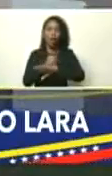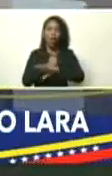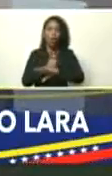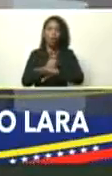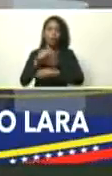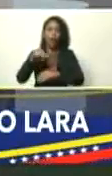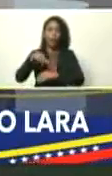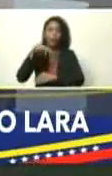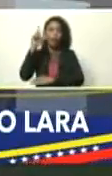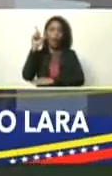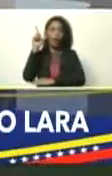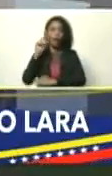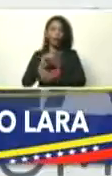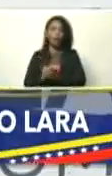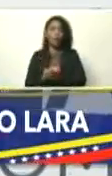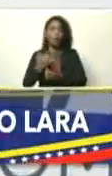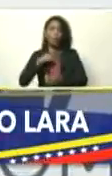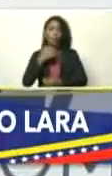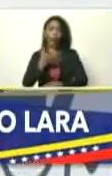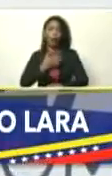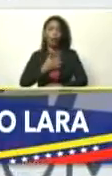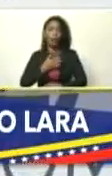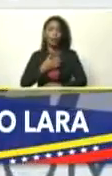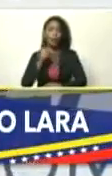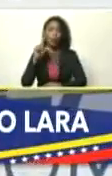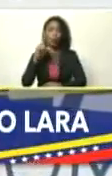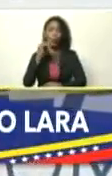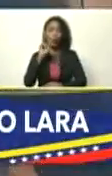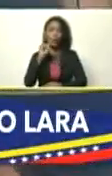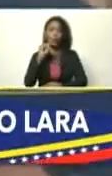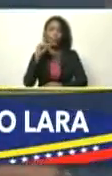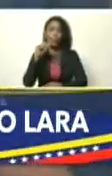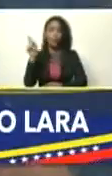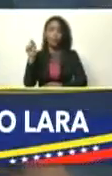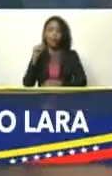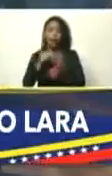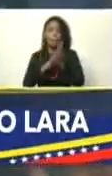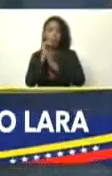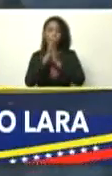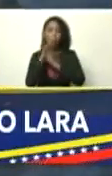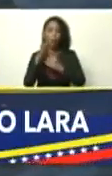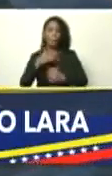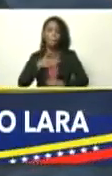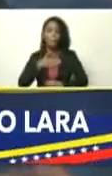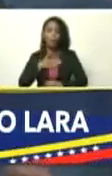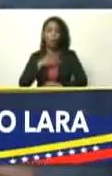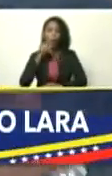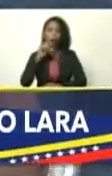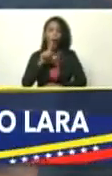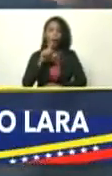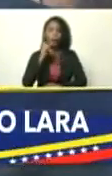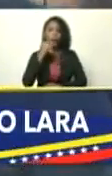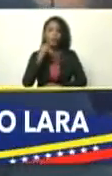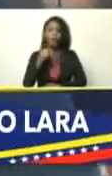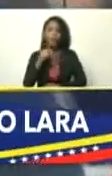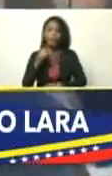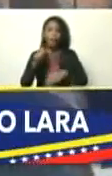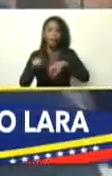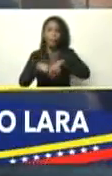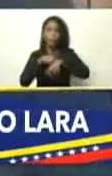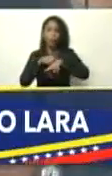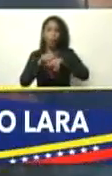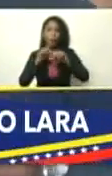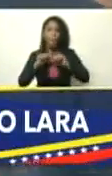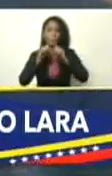alcalde Luis Jonás Reyes. Por lo poco que te puedo decir del emprendimiento mío, LZ Jean, es que surgió en pandemia,